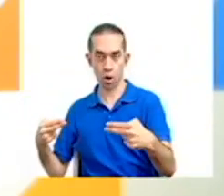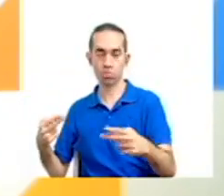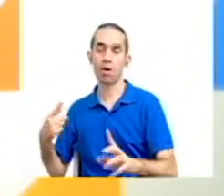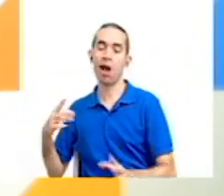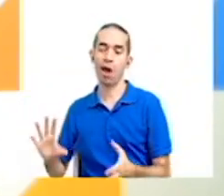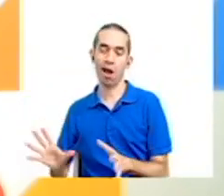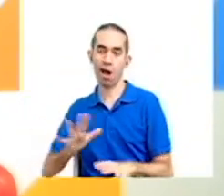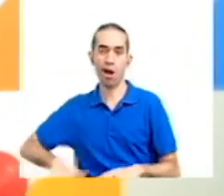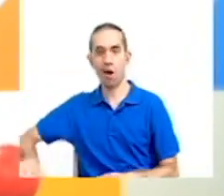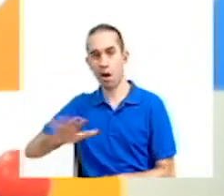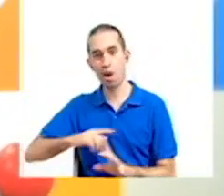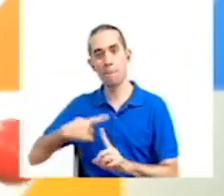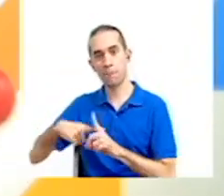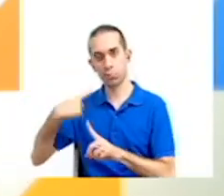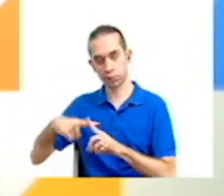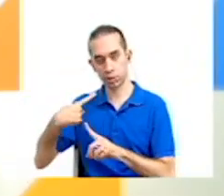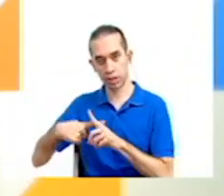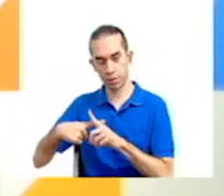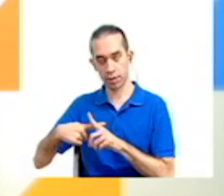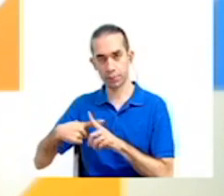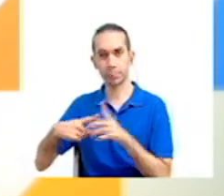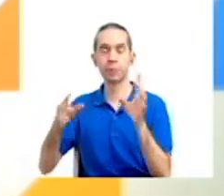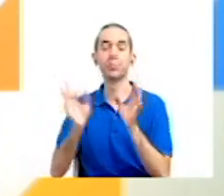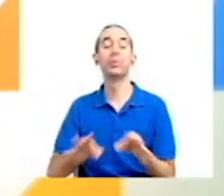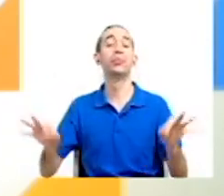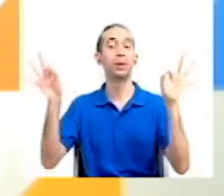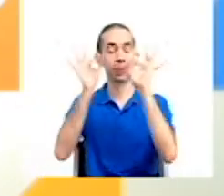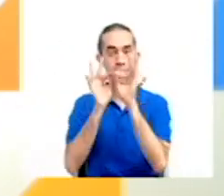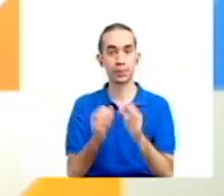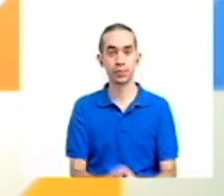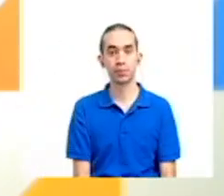parte positiva de la molécula. Y eso es muy importante.